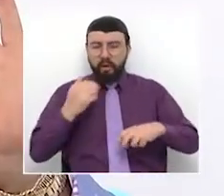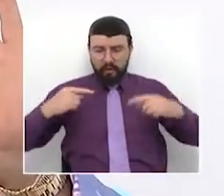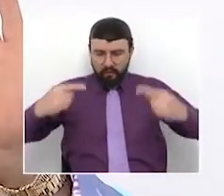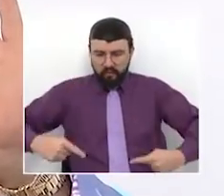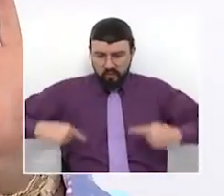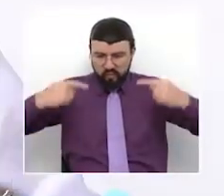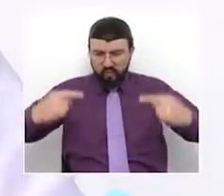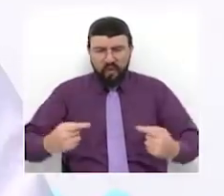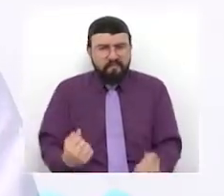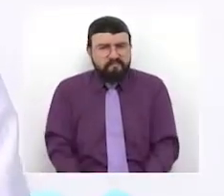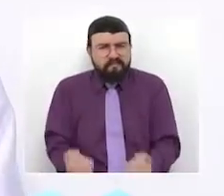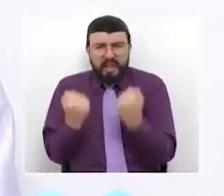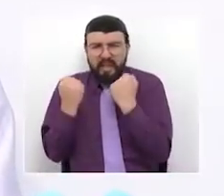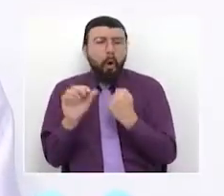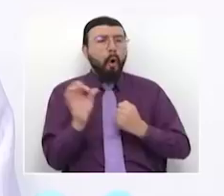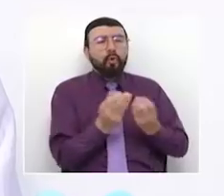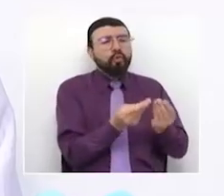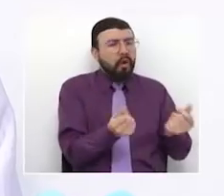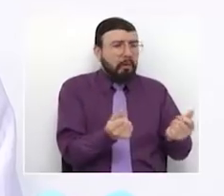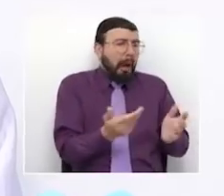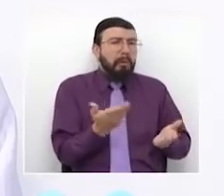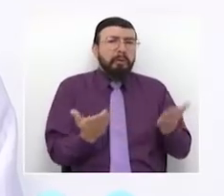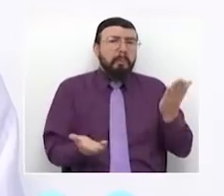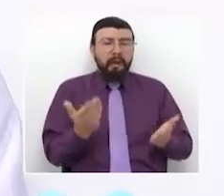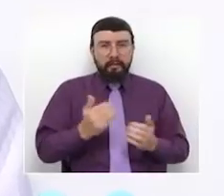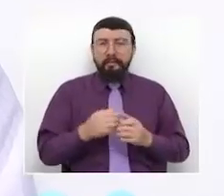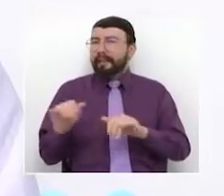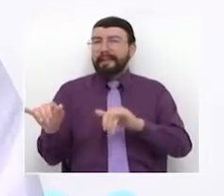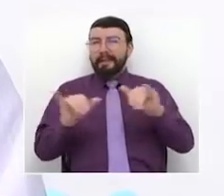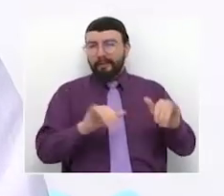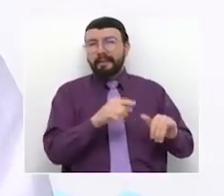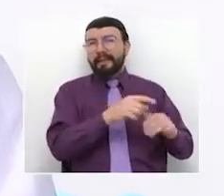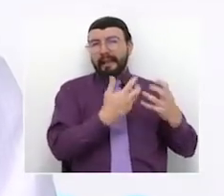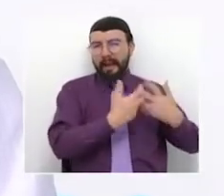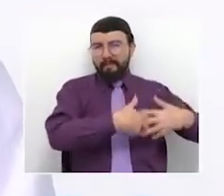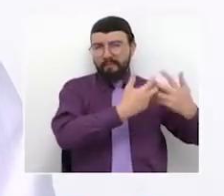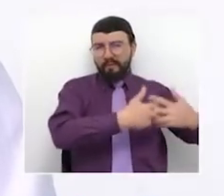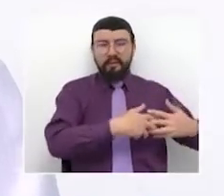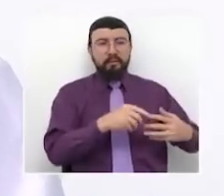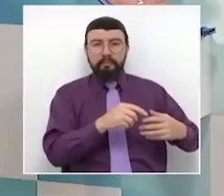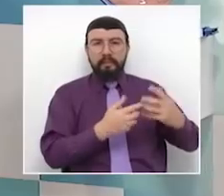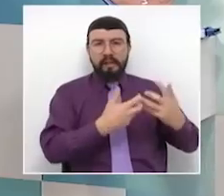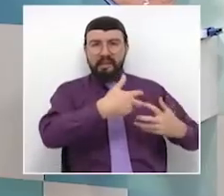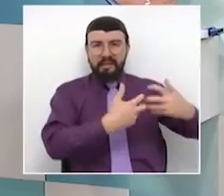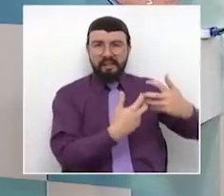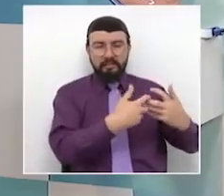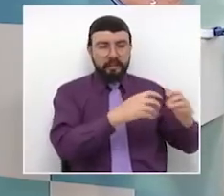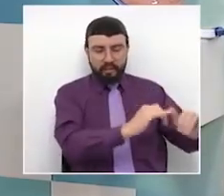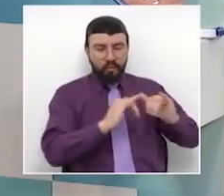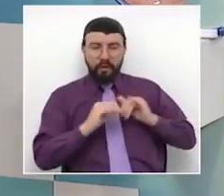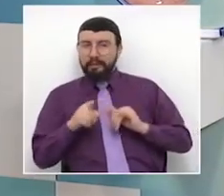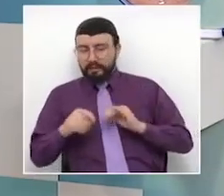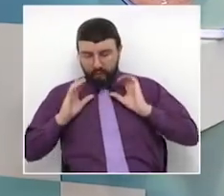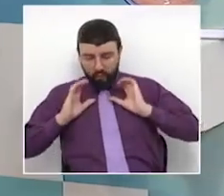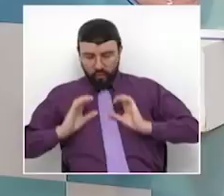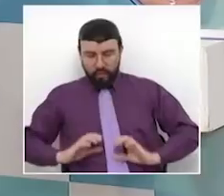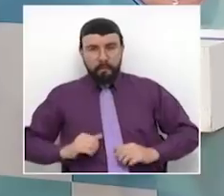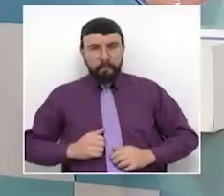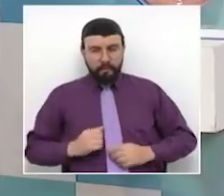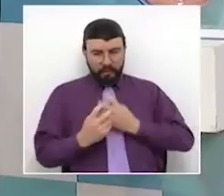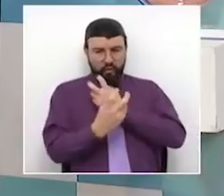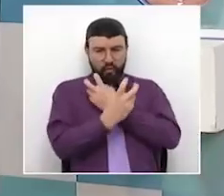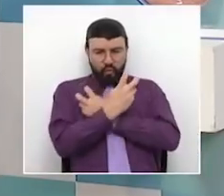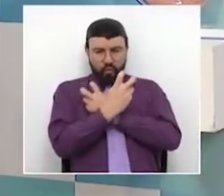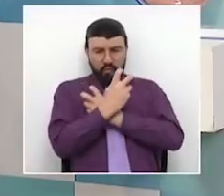tantas toneladas. Esto es el esqueleto. De acuerdo a la estatura, yo tengo